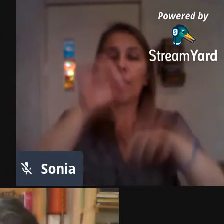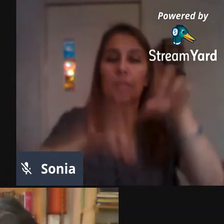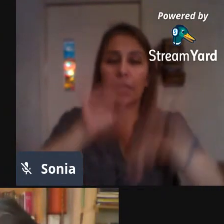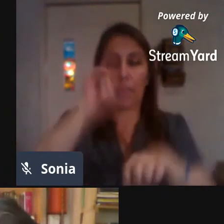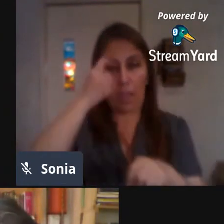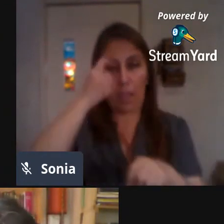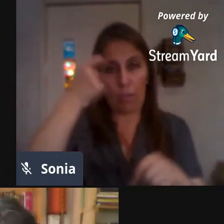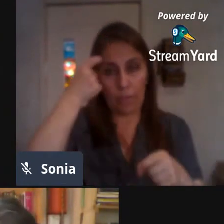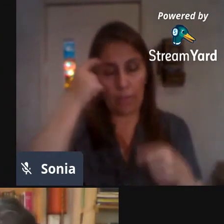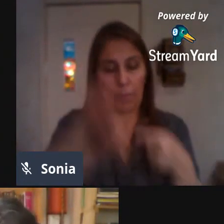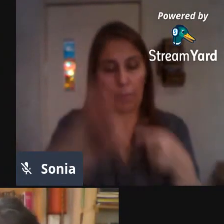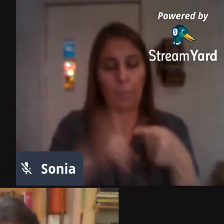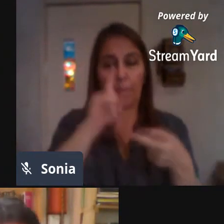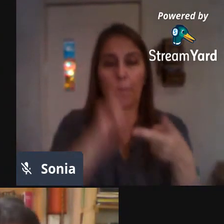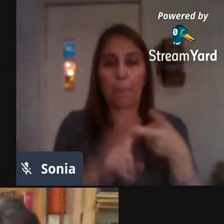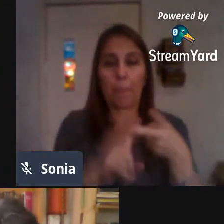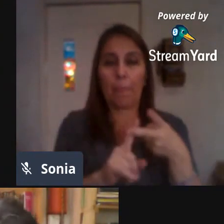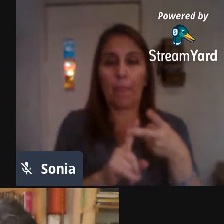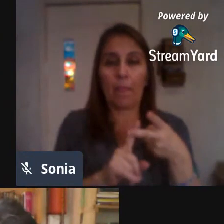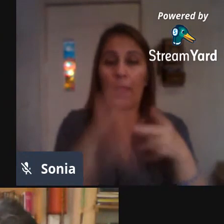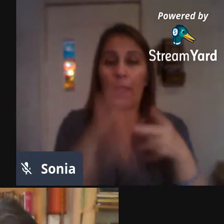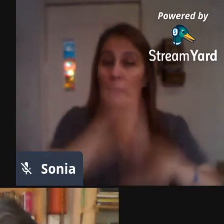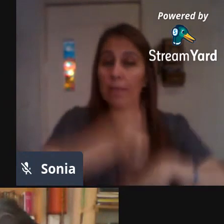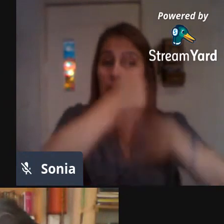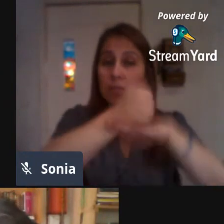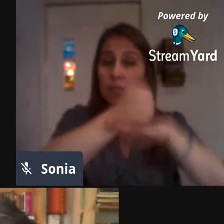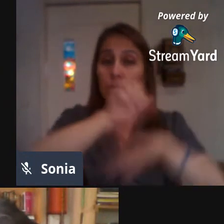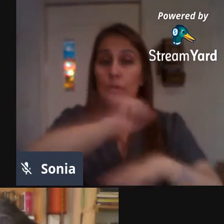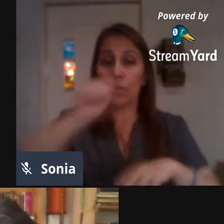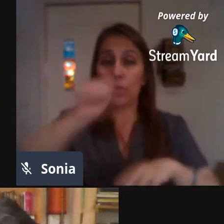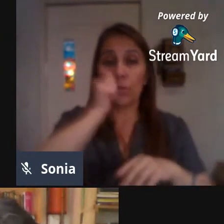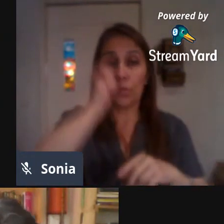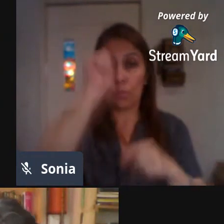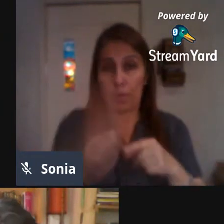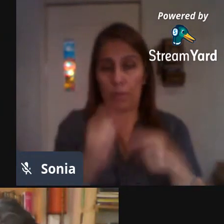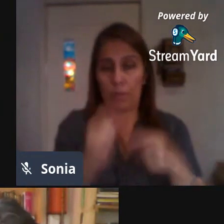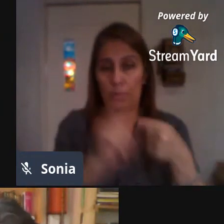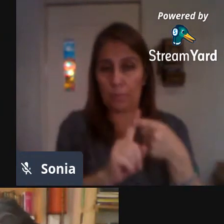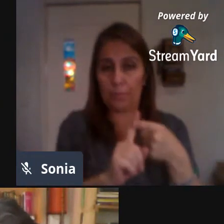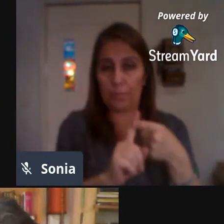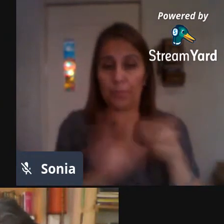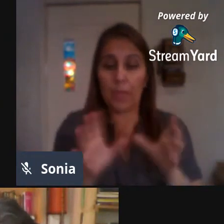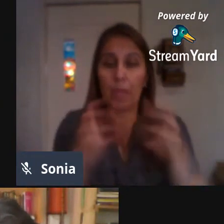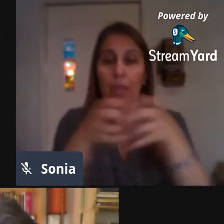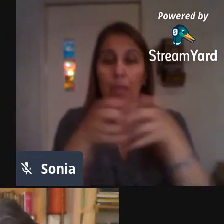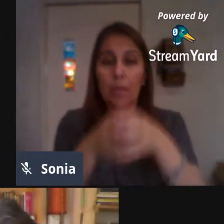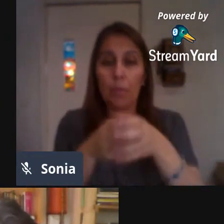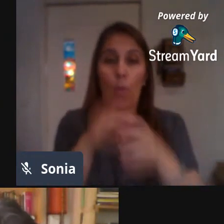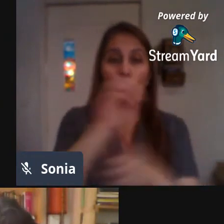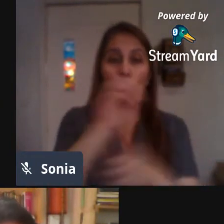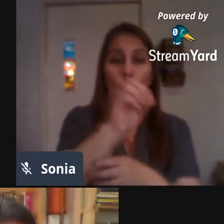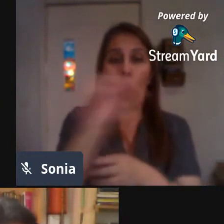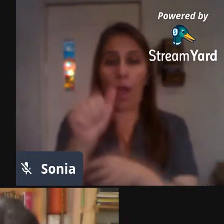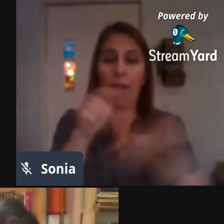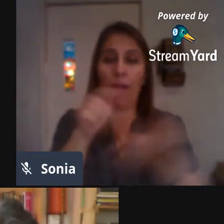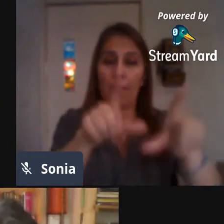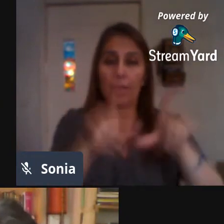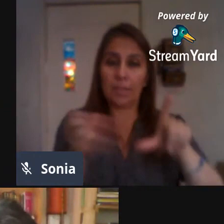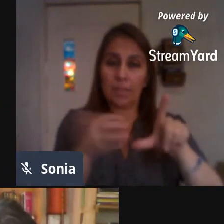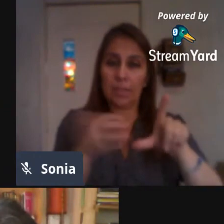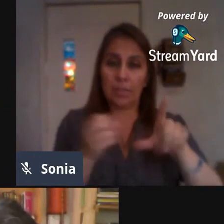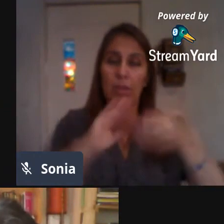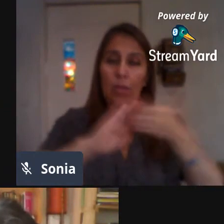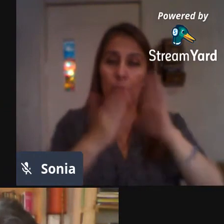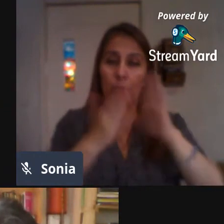especialmente la dirección de derechos humanos equipo de maestros y de maestras de la licenciatura en educación comunitaria conectasen